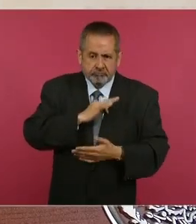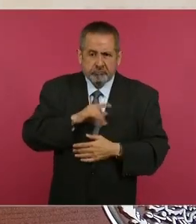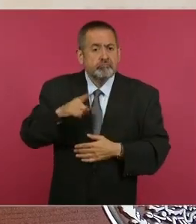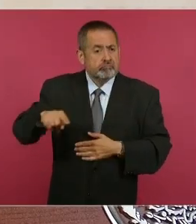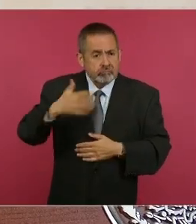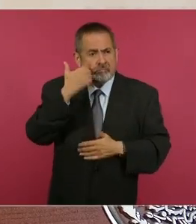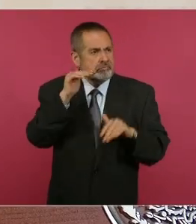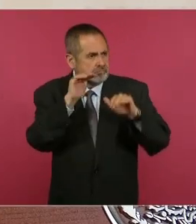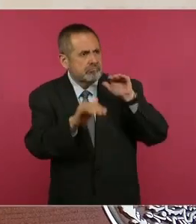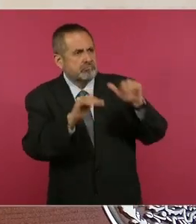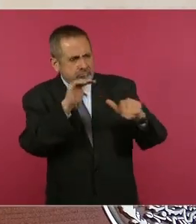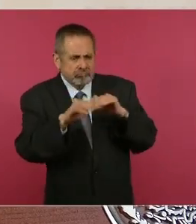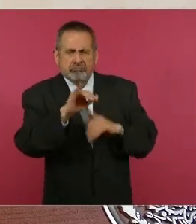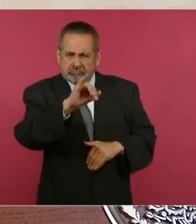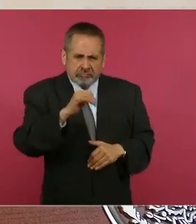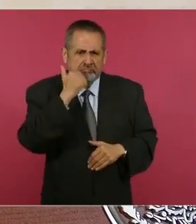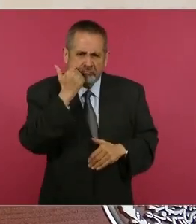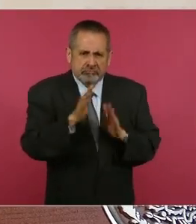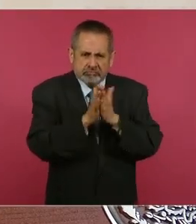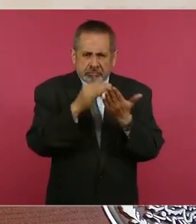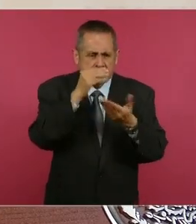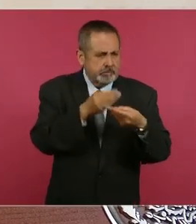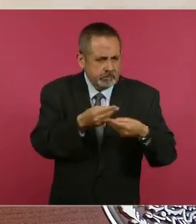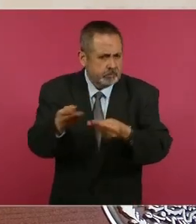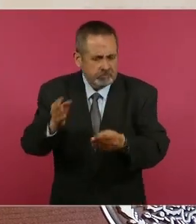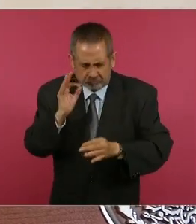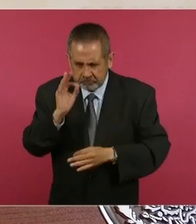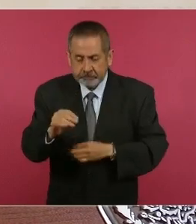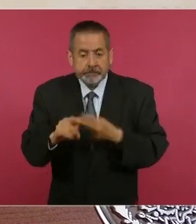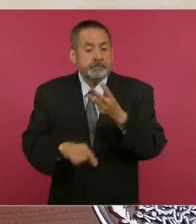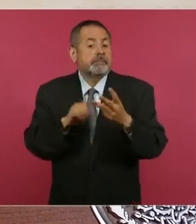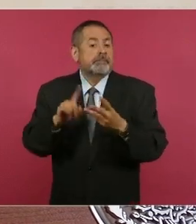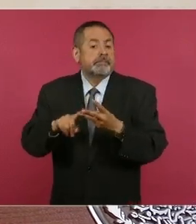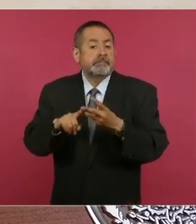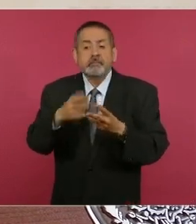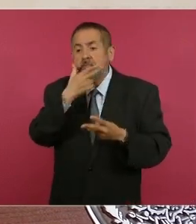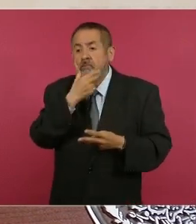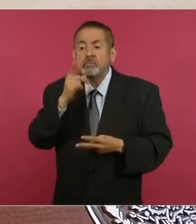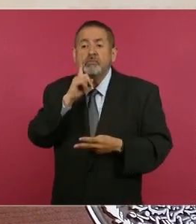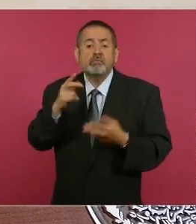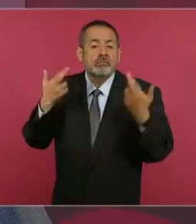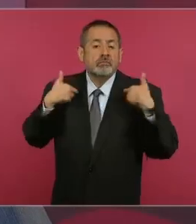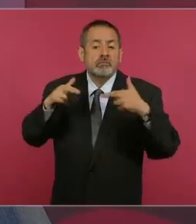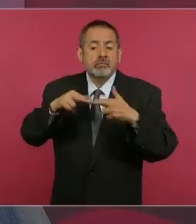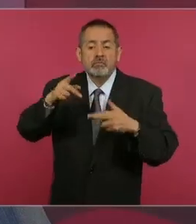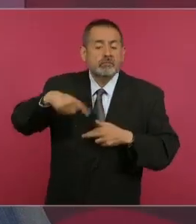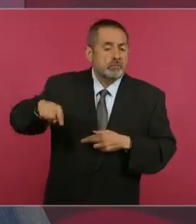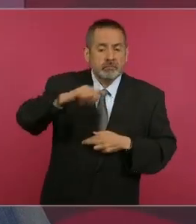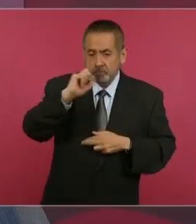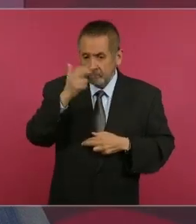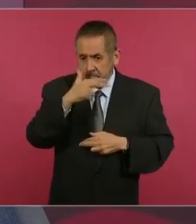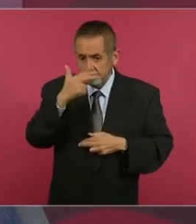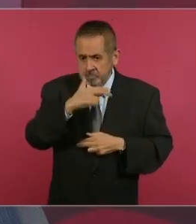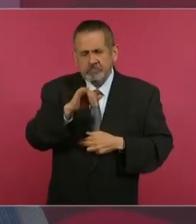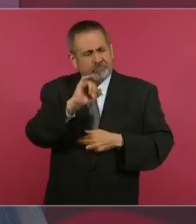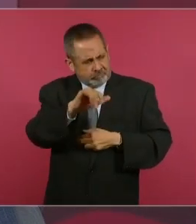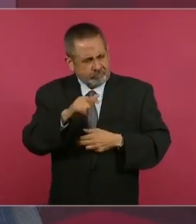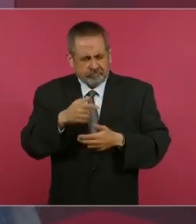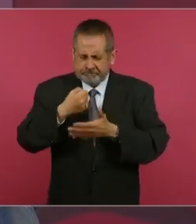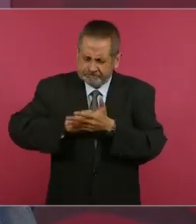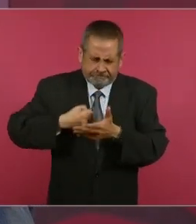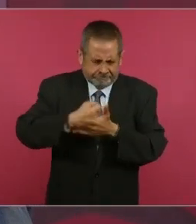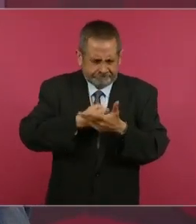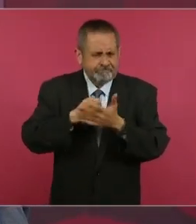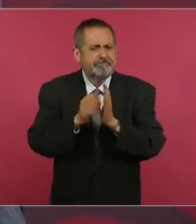demandando los libros para sus hijos, y a los maestros y a las maestras de Chihuahua que